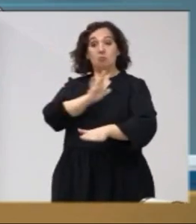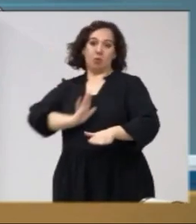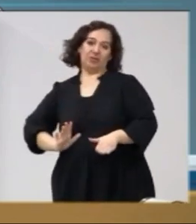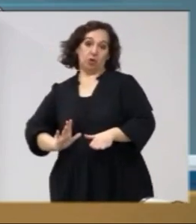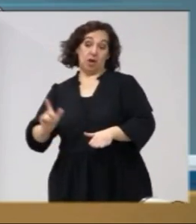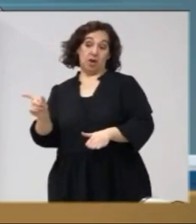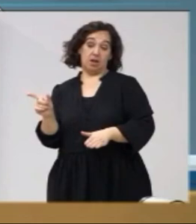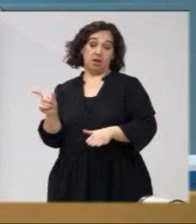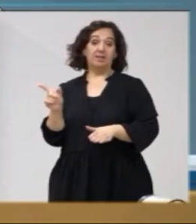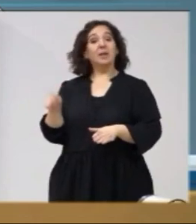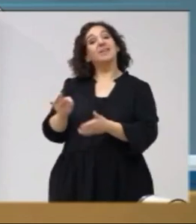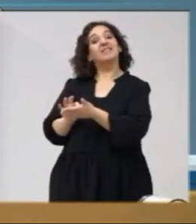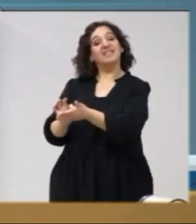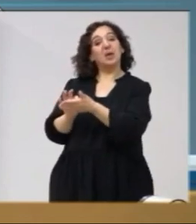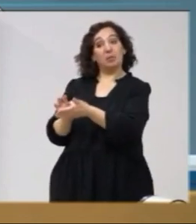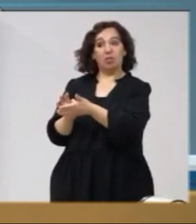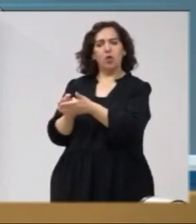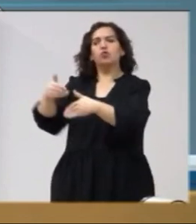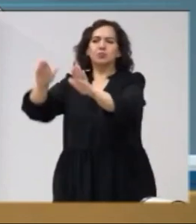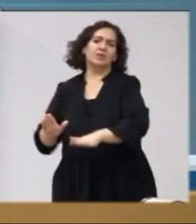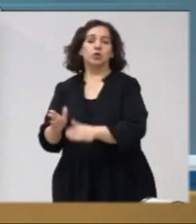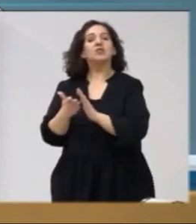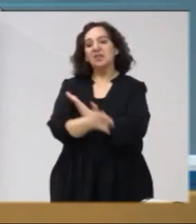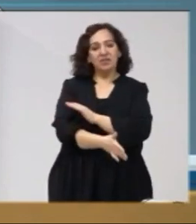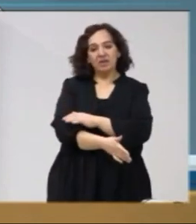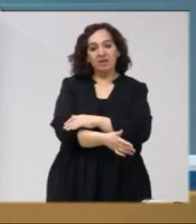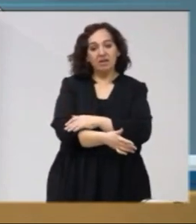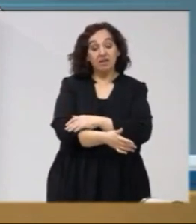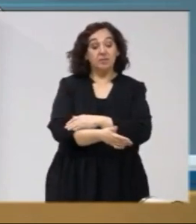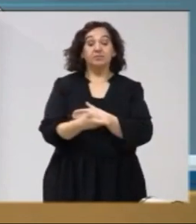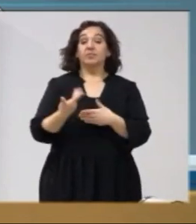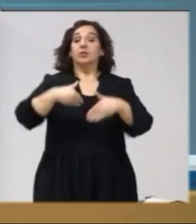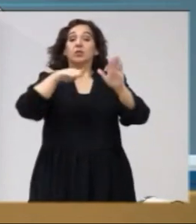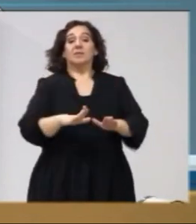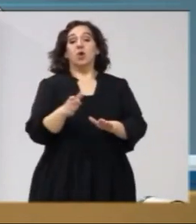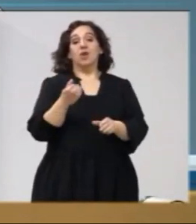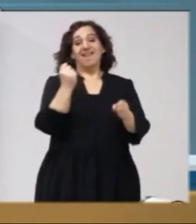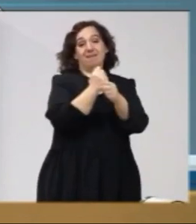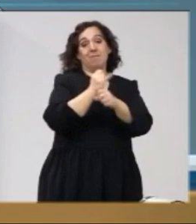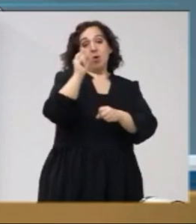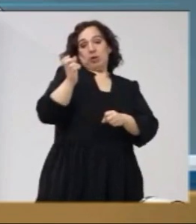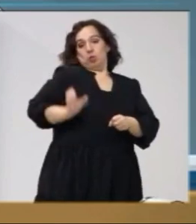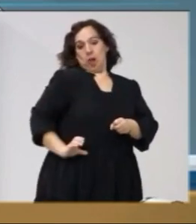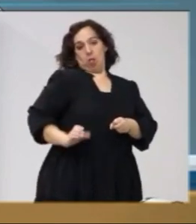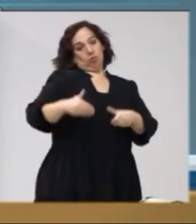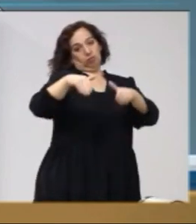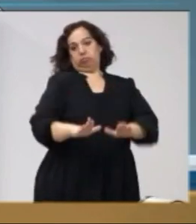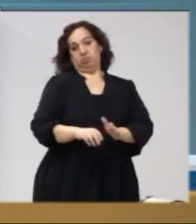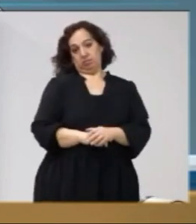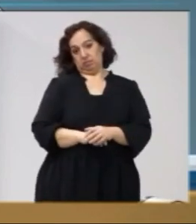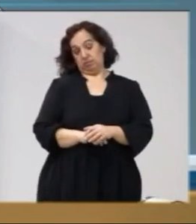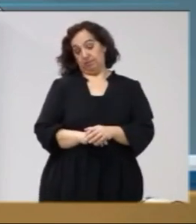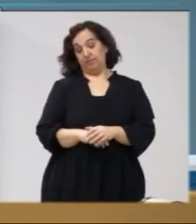relación del servicio implica la suspensión de empleo y sueldo.